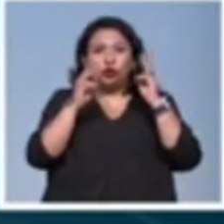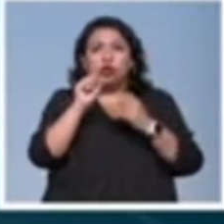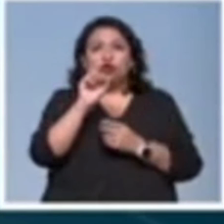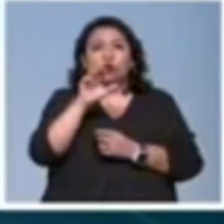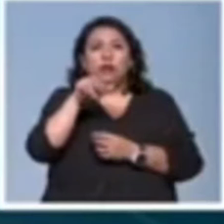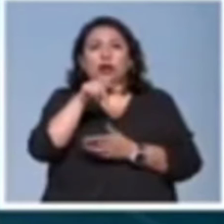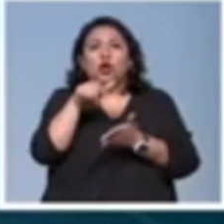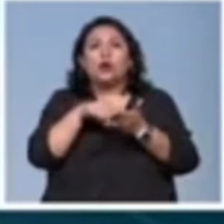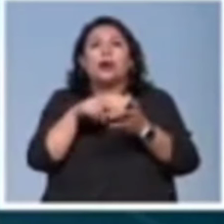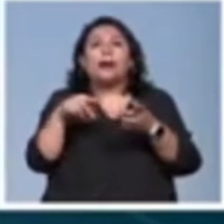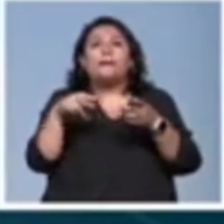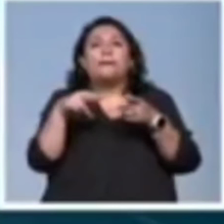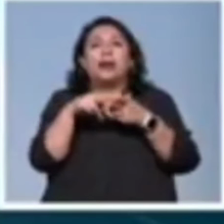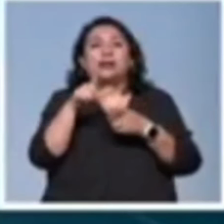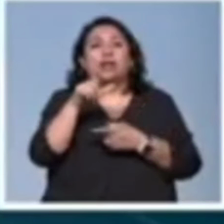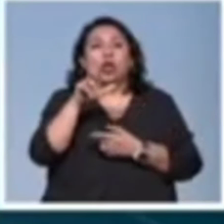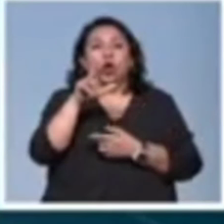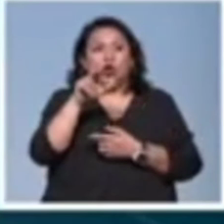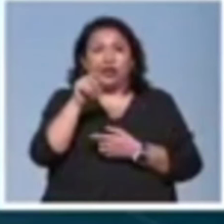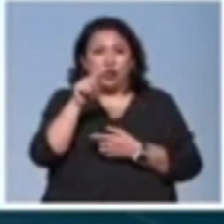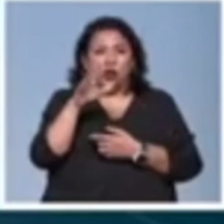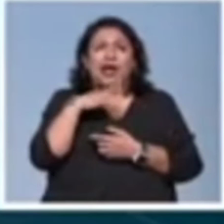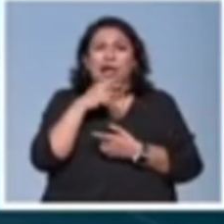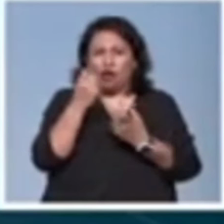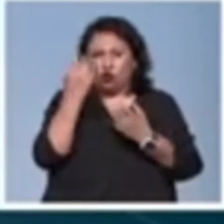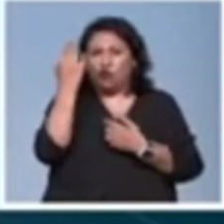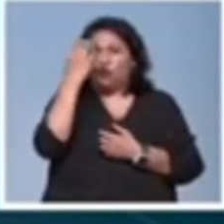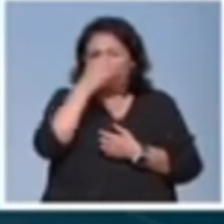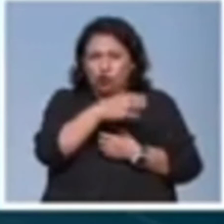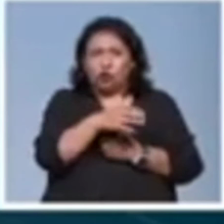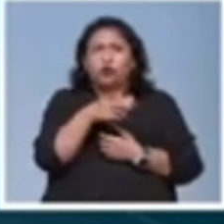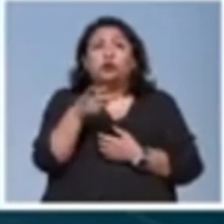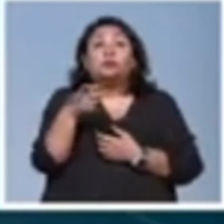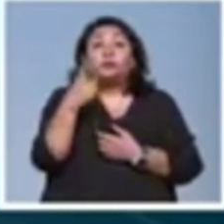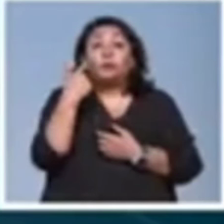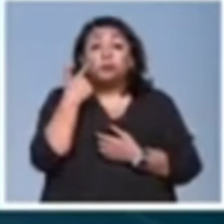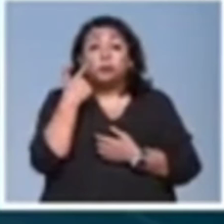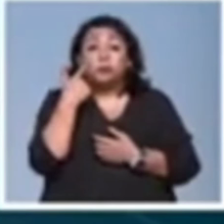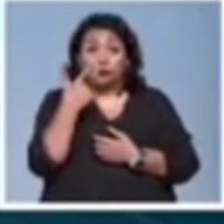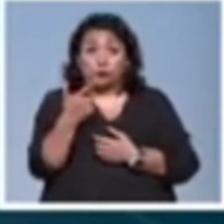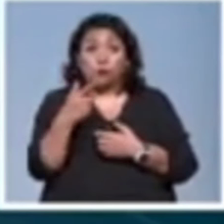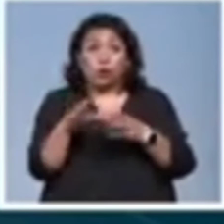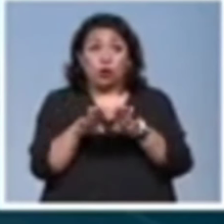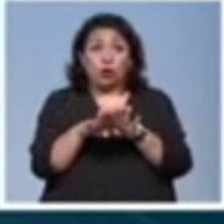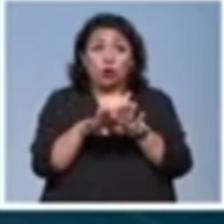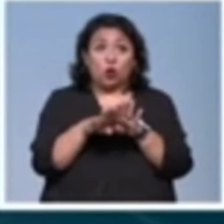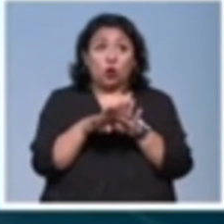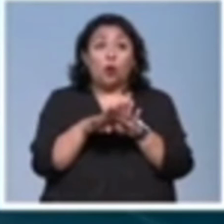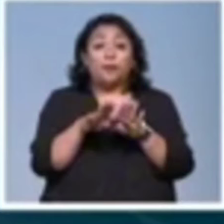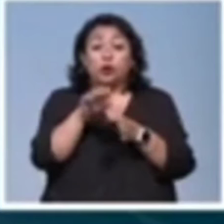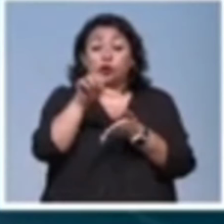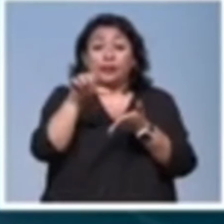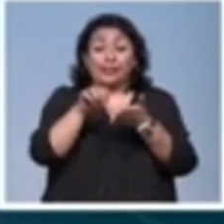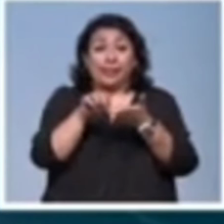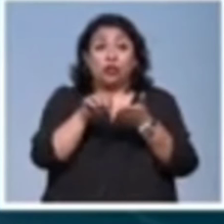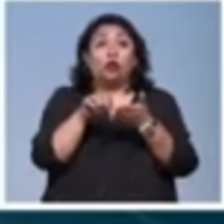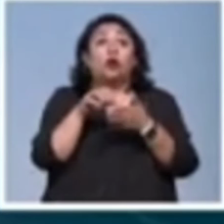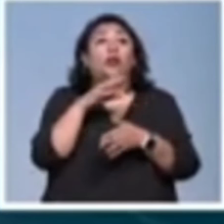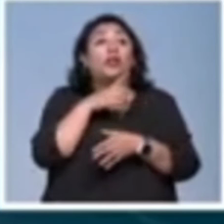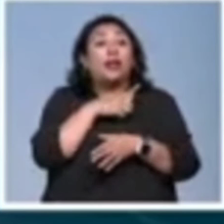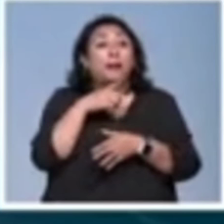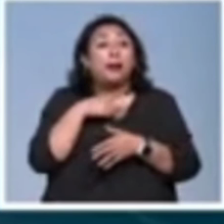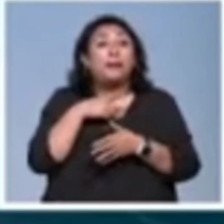de Plaza Loreto. Hay algunas fotografías en donde se ve cómo en el Centro Histórico había